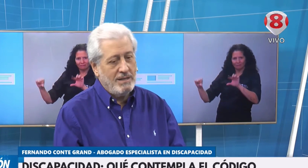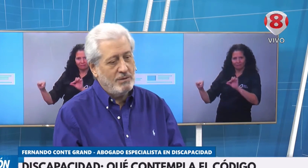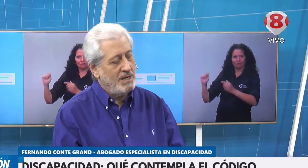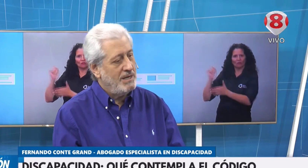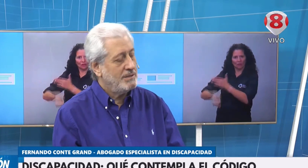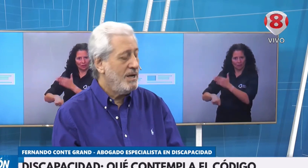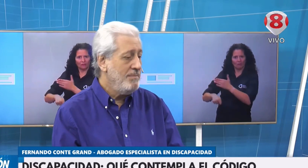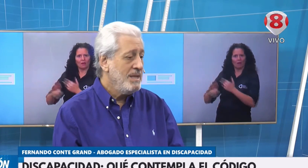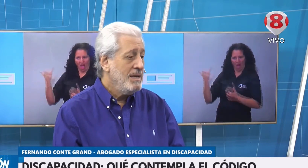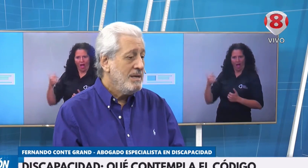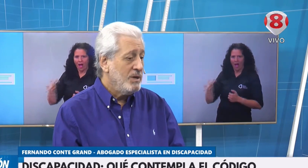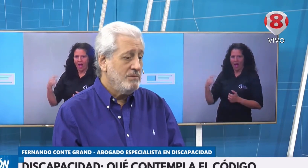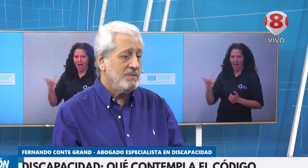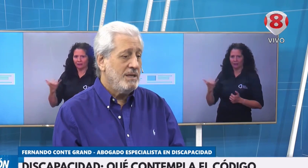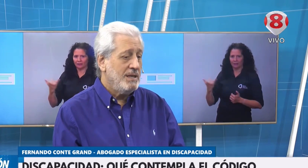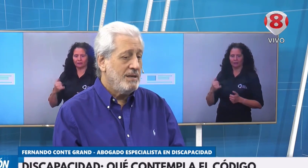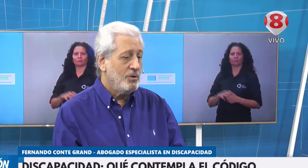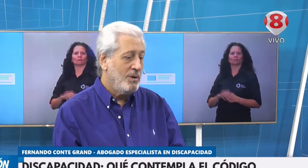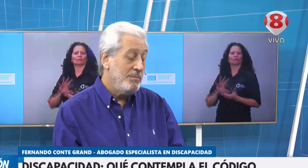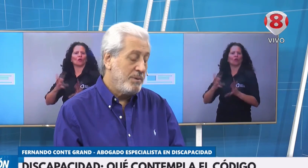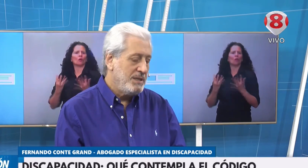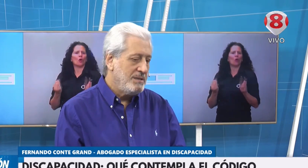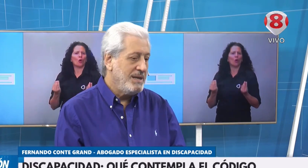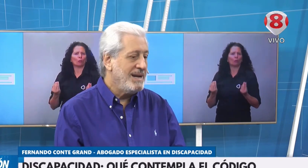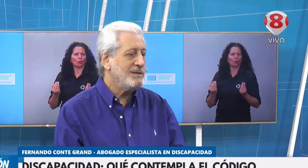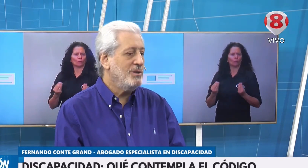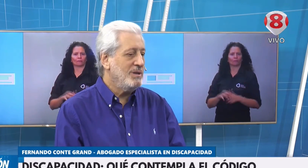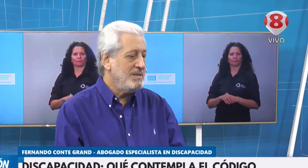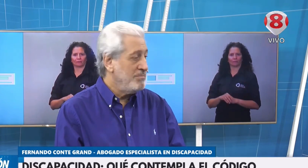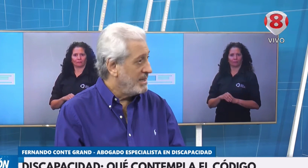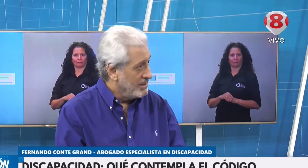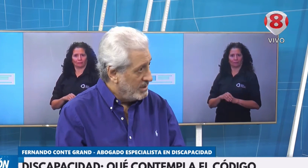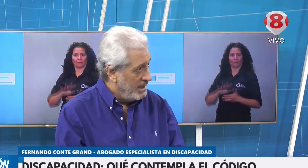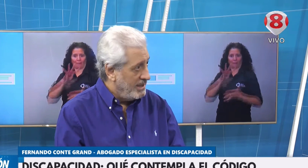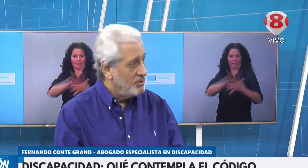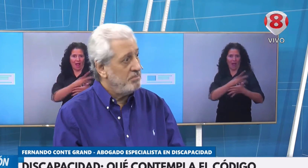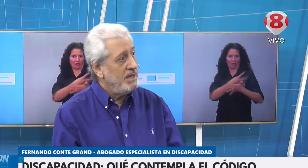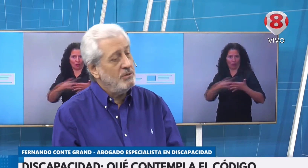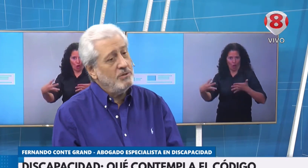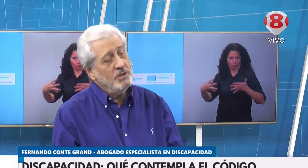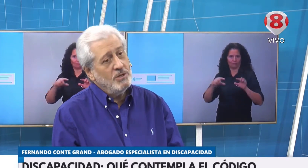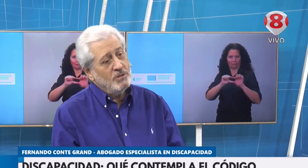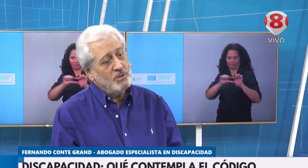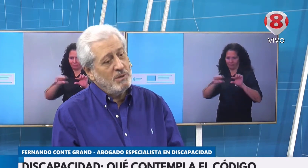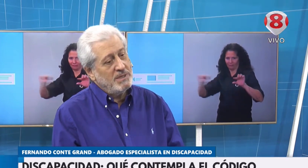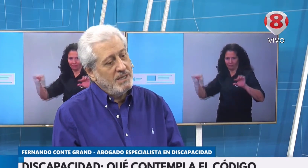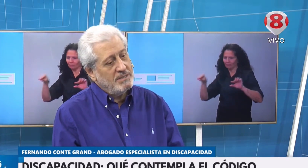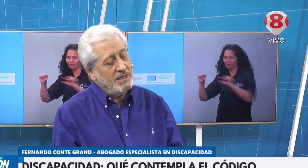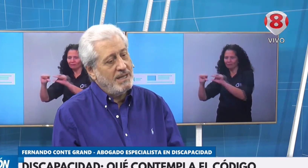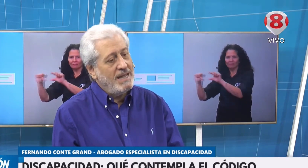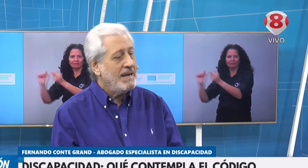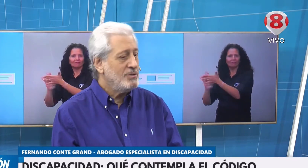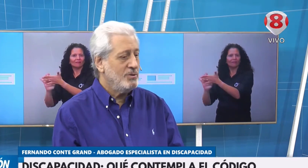juzgado federal y el tribunal electoral bueno eh con lo cual me permitiría decir en caso de duda siempre hay que recurrir a ellos pero yo me